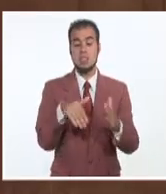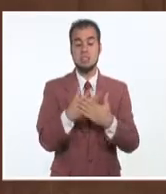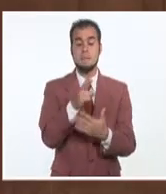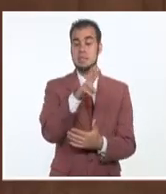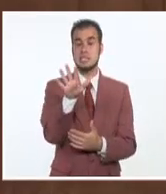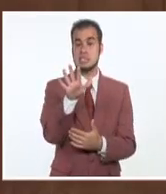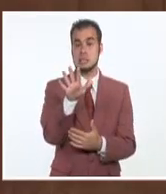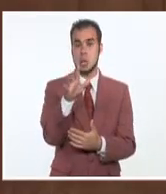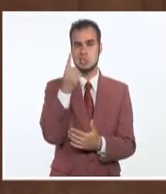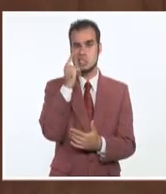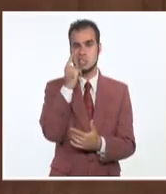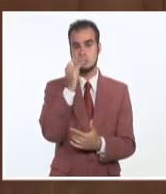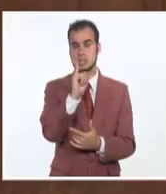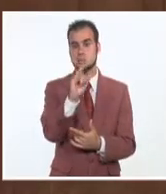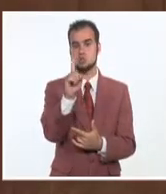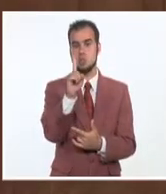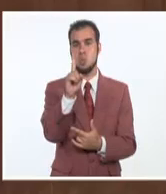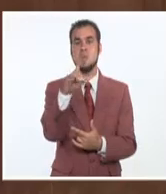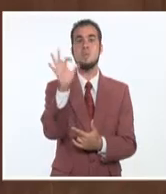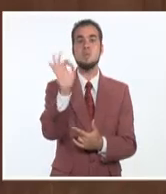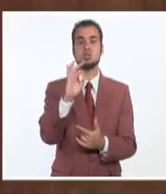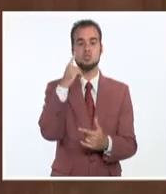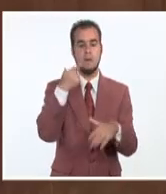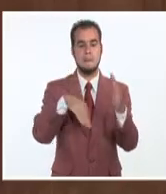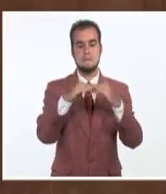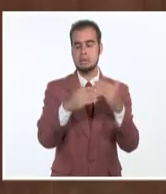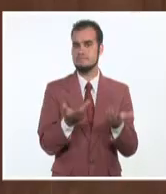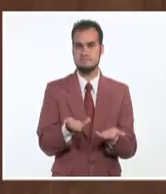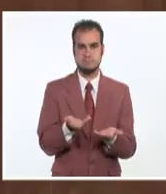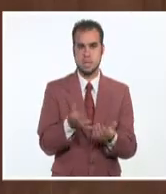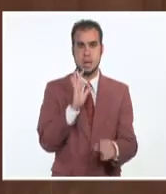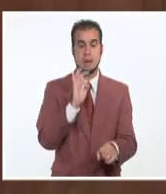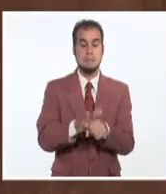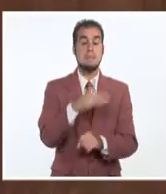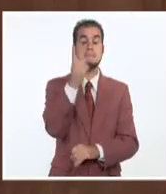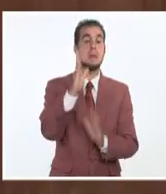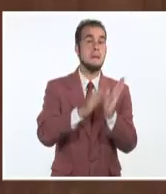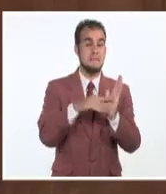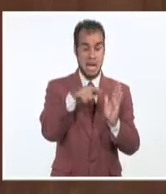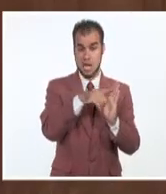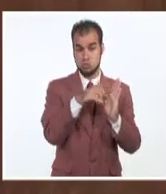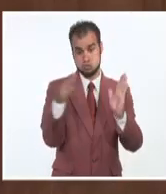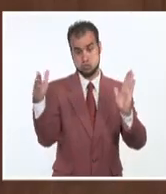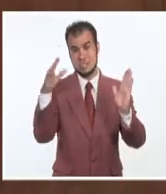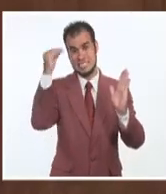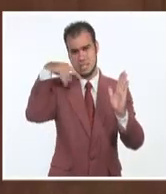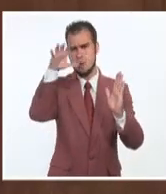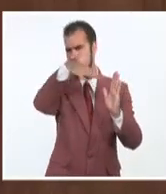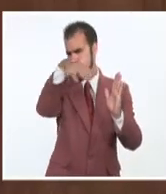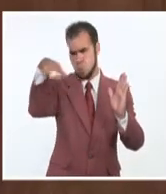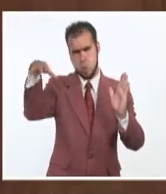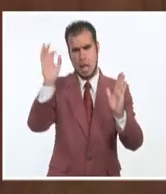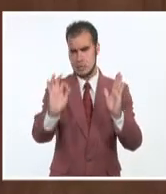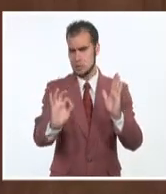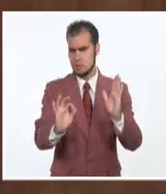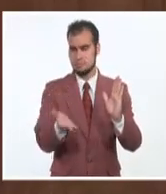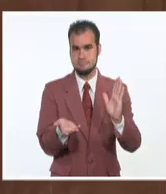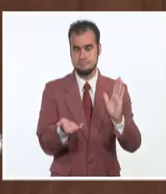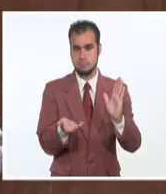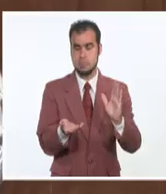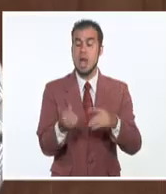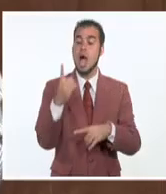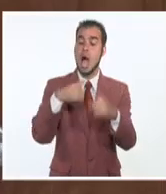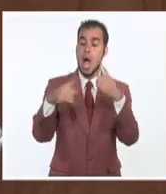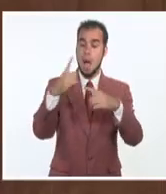solo al 61% de la media del primer mes del periodo lluvioso, o sea, un mes muy lluvioso. Y hay